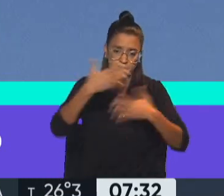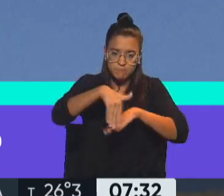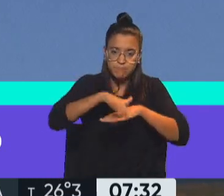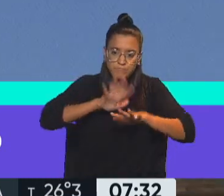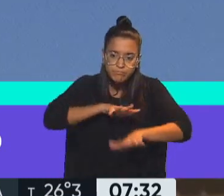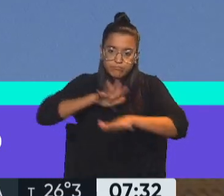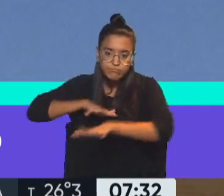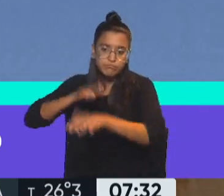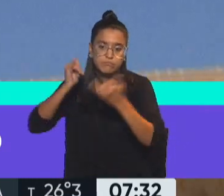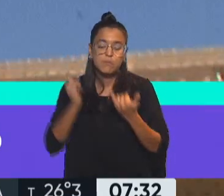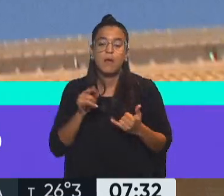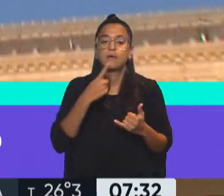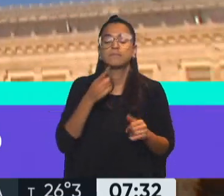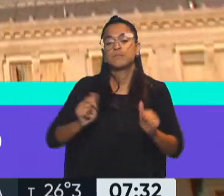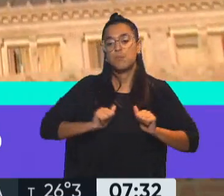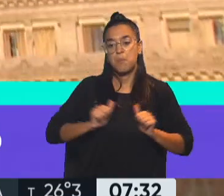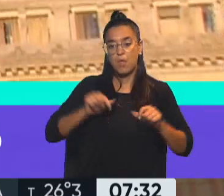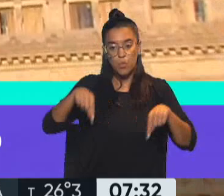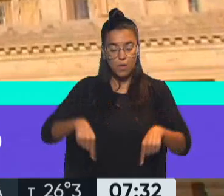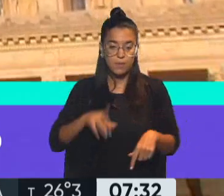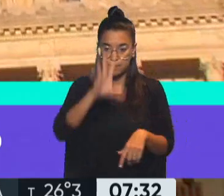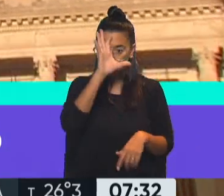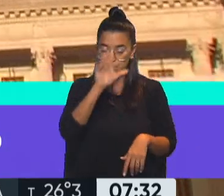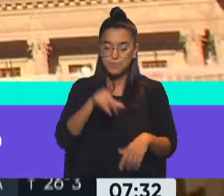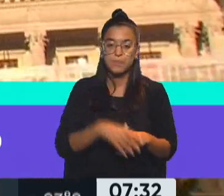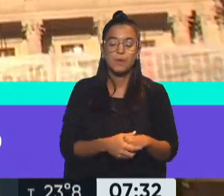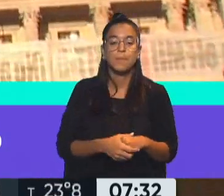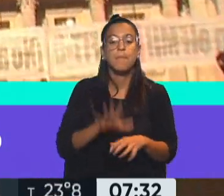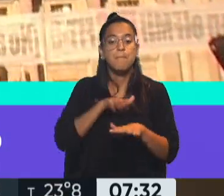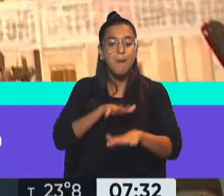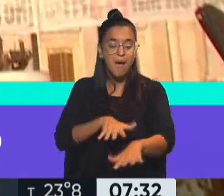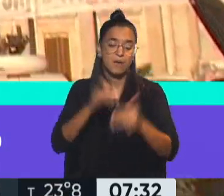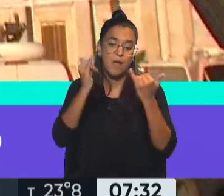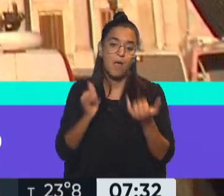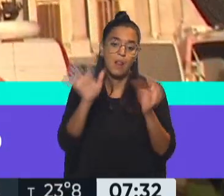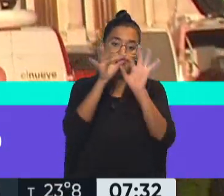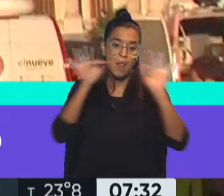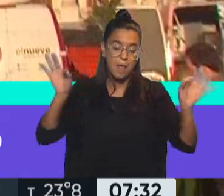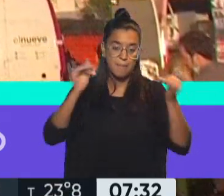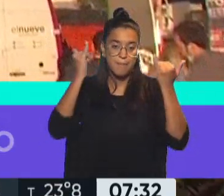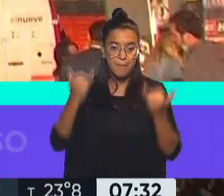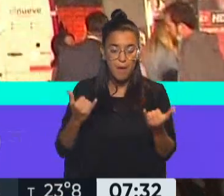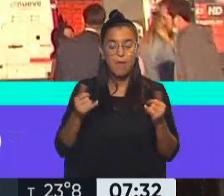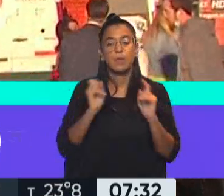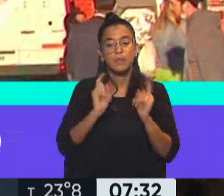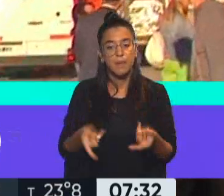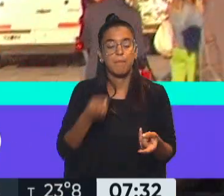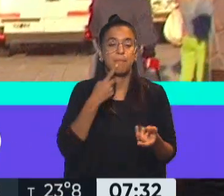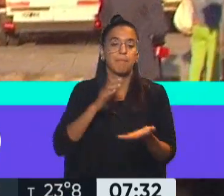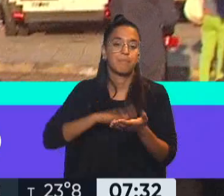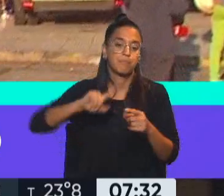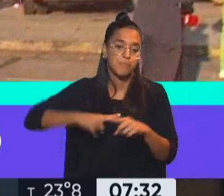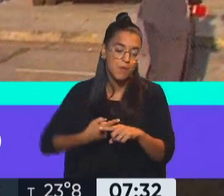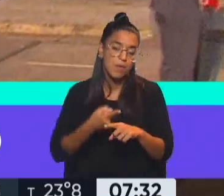lo cual vamos a estar esperando aquí recordemos que la marcha tiene un lema tiene un correlato también político y